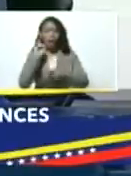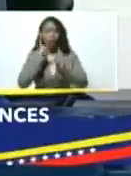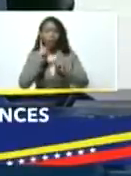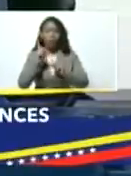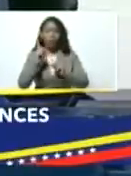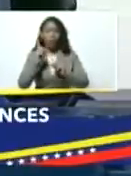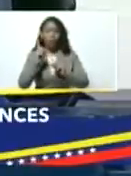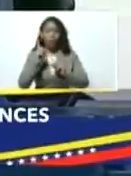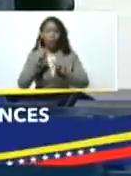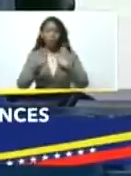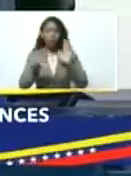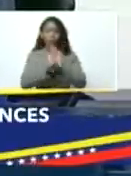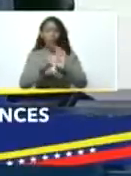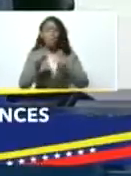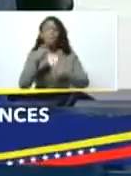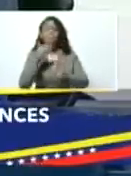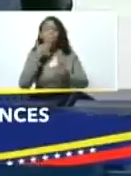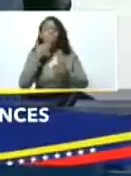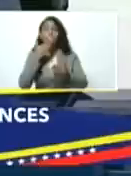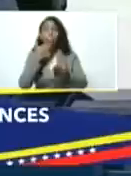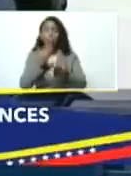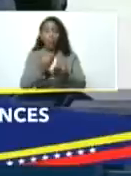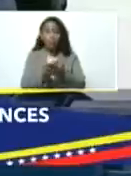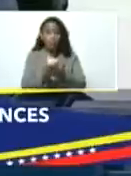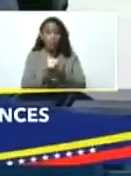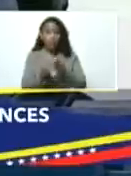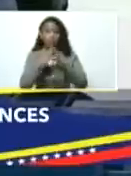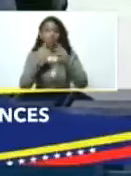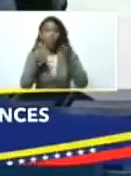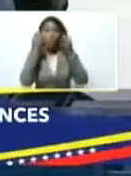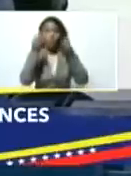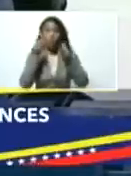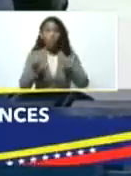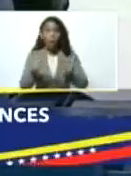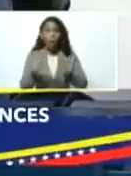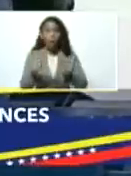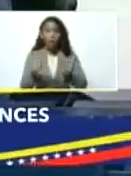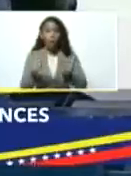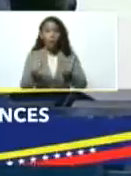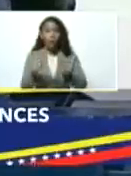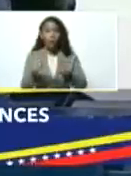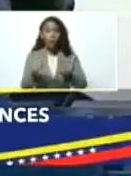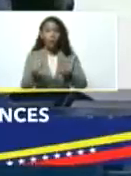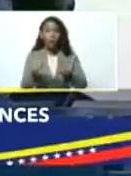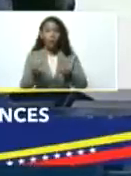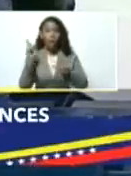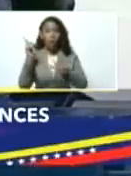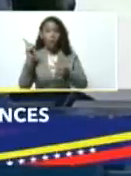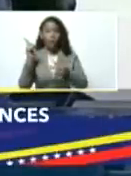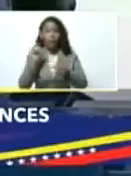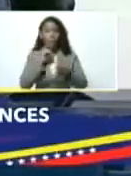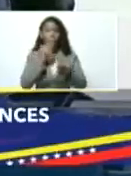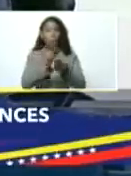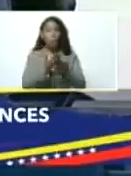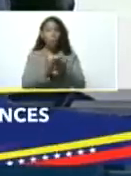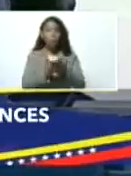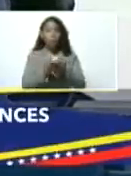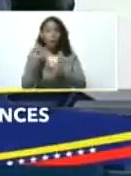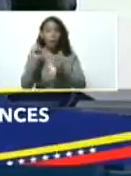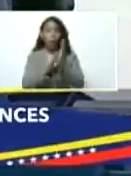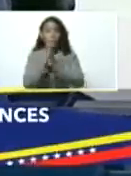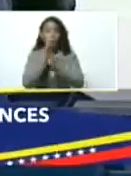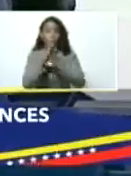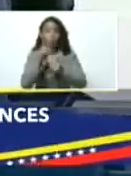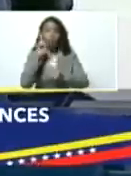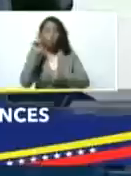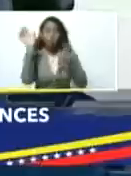todos sus permisos, tener toda su formalización. Y con este decreto, estos emprendedores van a poder de alguna